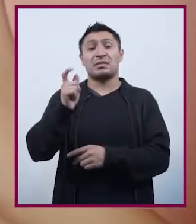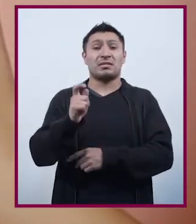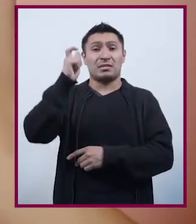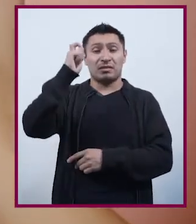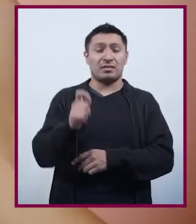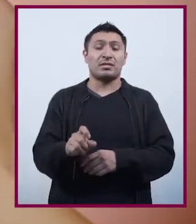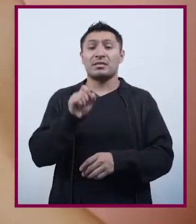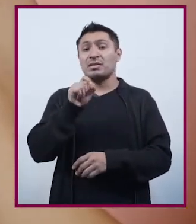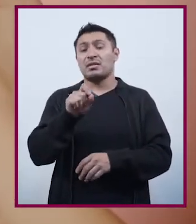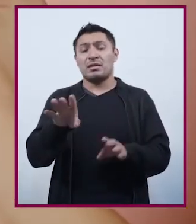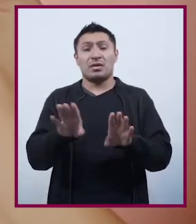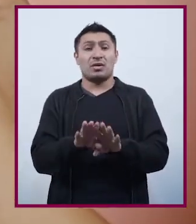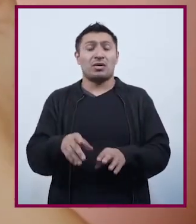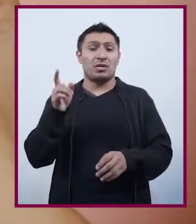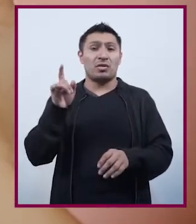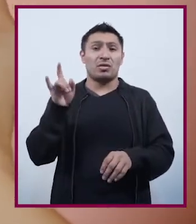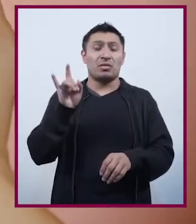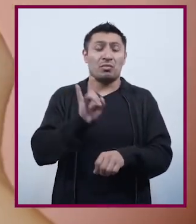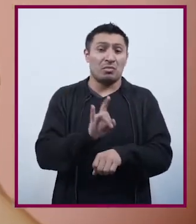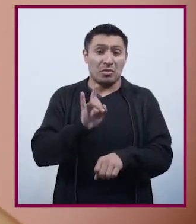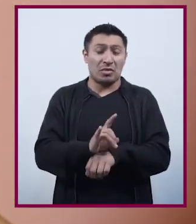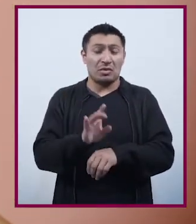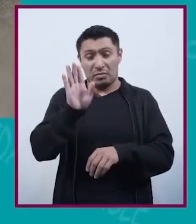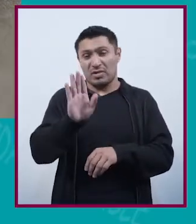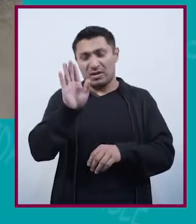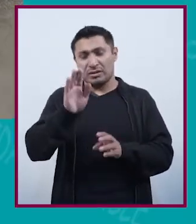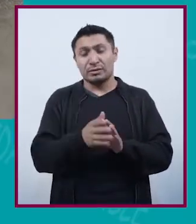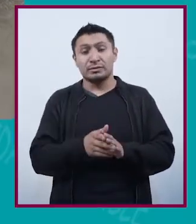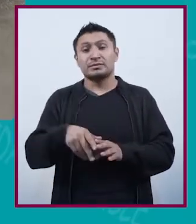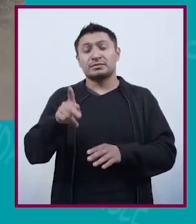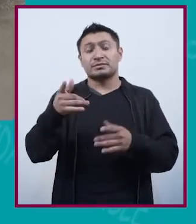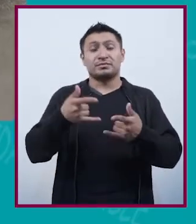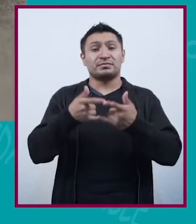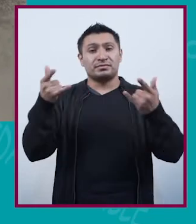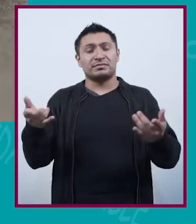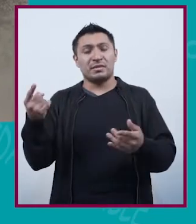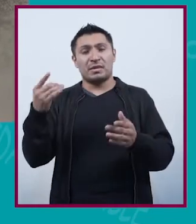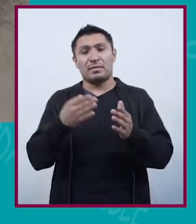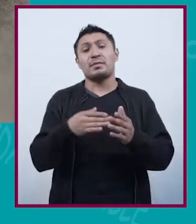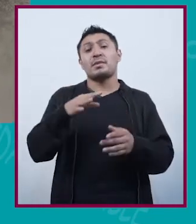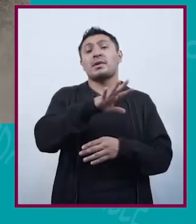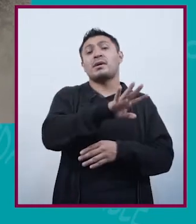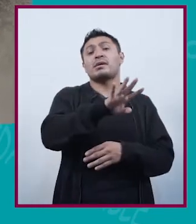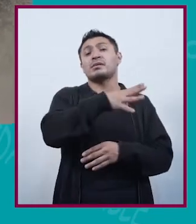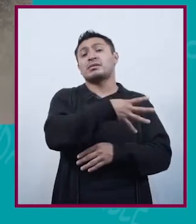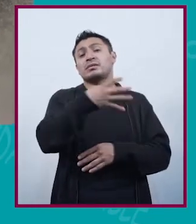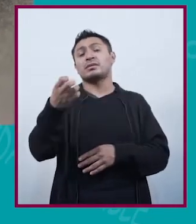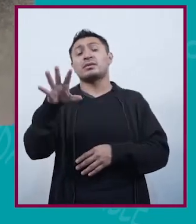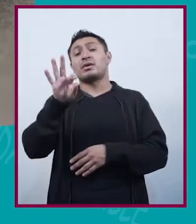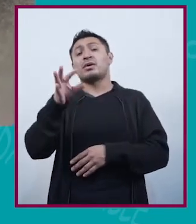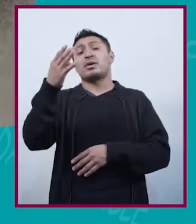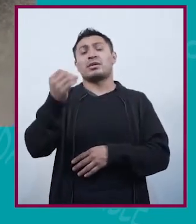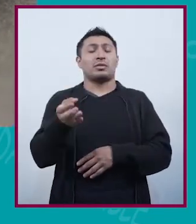las tarjetas de crédito, igualmente con valor simbólico y fiduciario, y cuya historia se remonta a